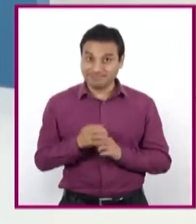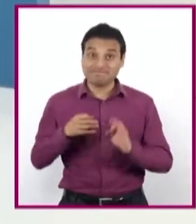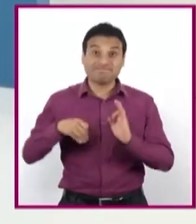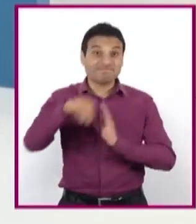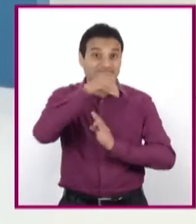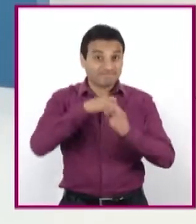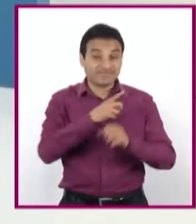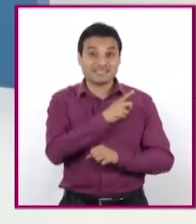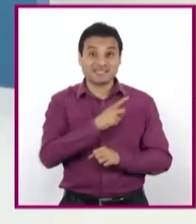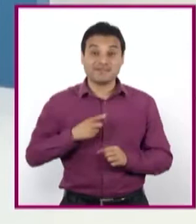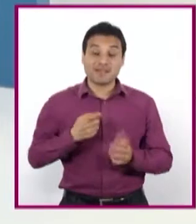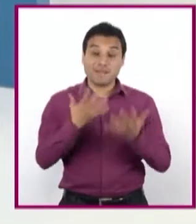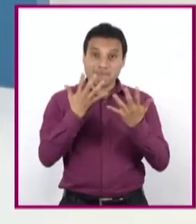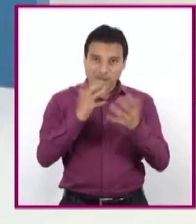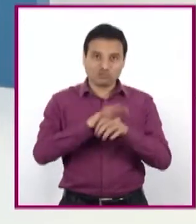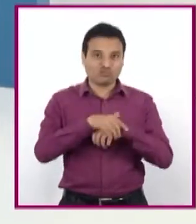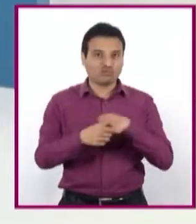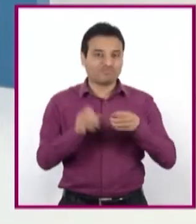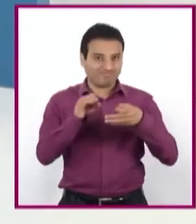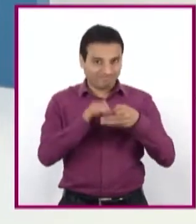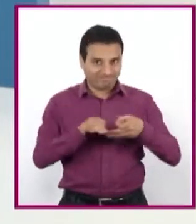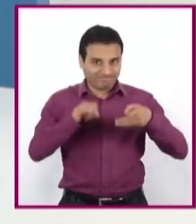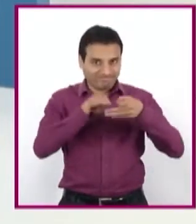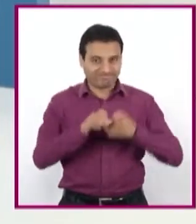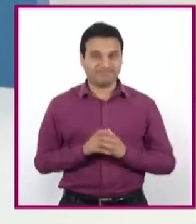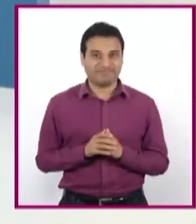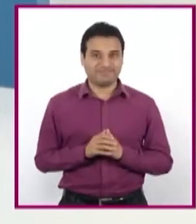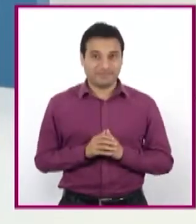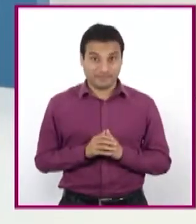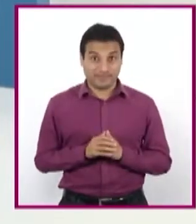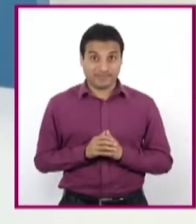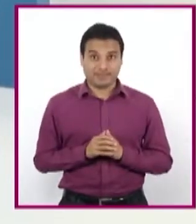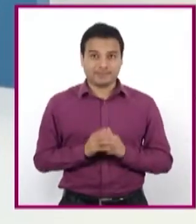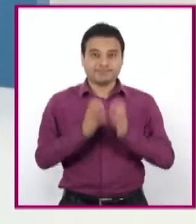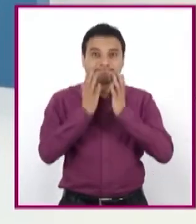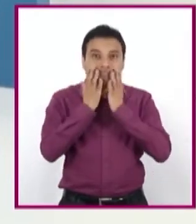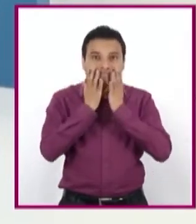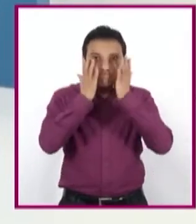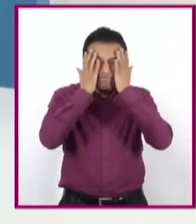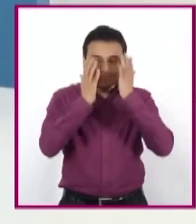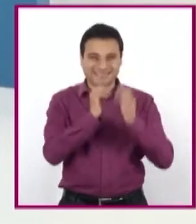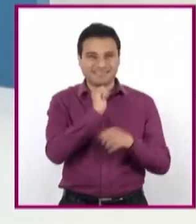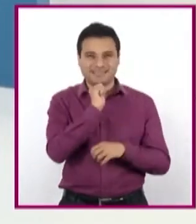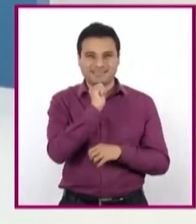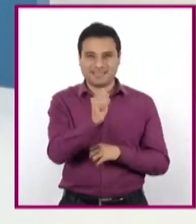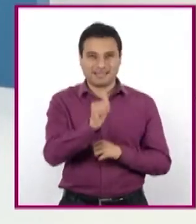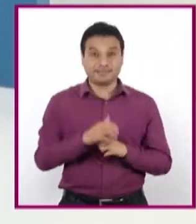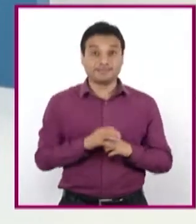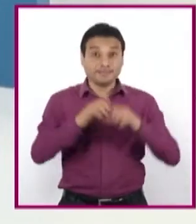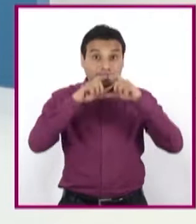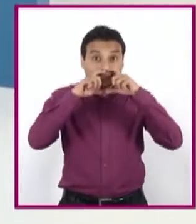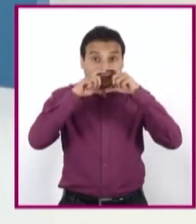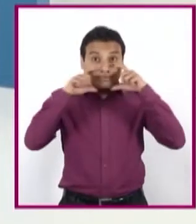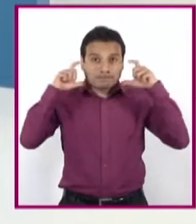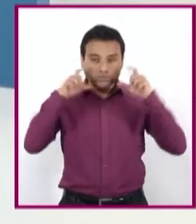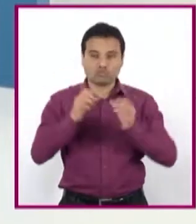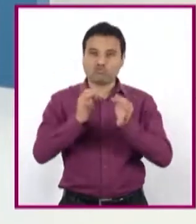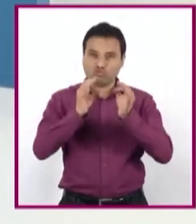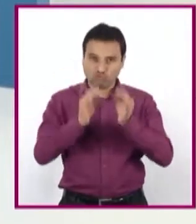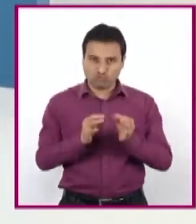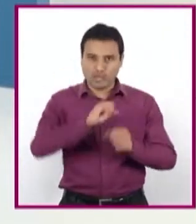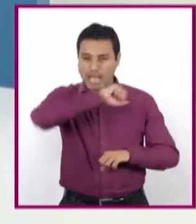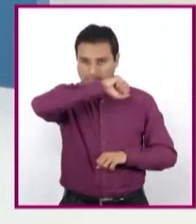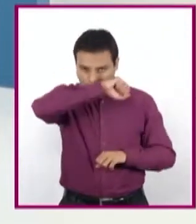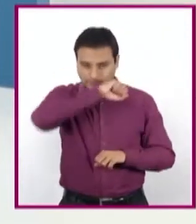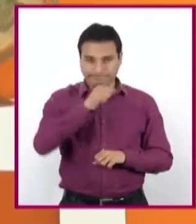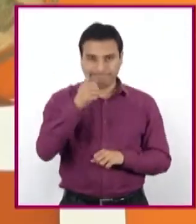debemos lavarnos continuamente las manos, procurar no tocarnos la cara, usar cubrebocas de manera correcta y realizar el estornudo de etiqueta.